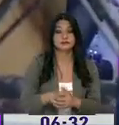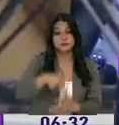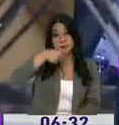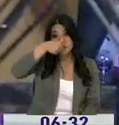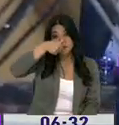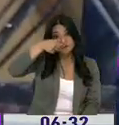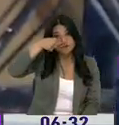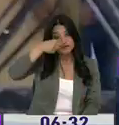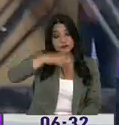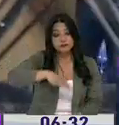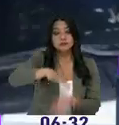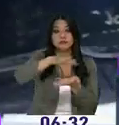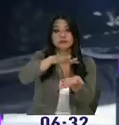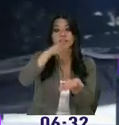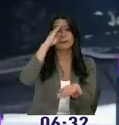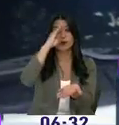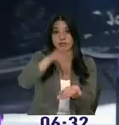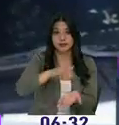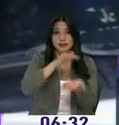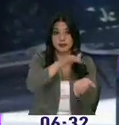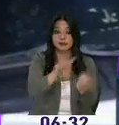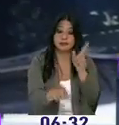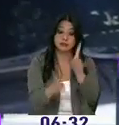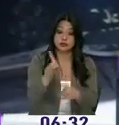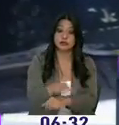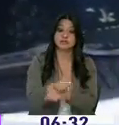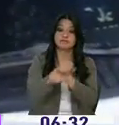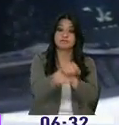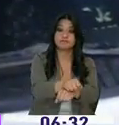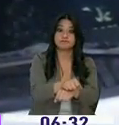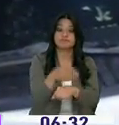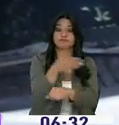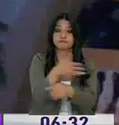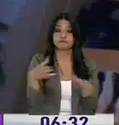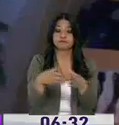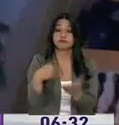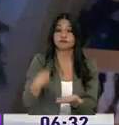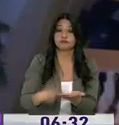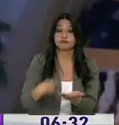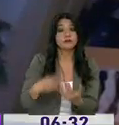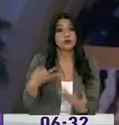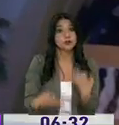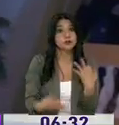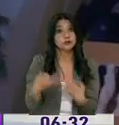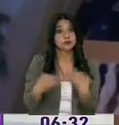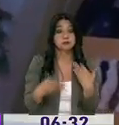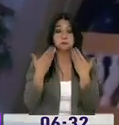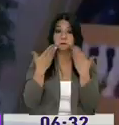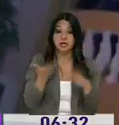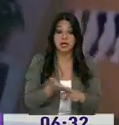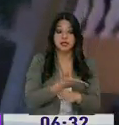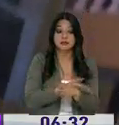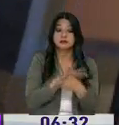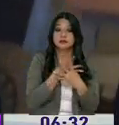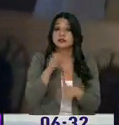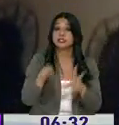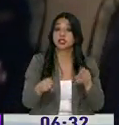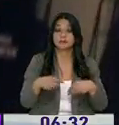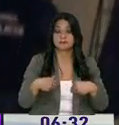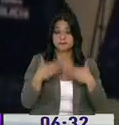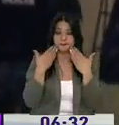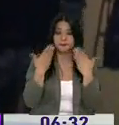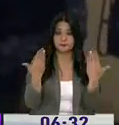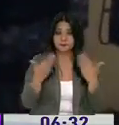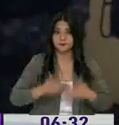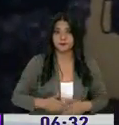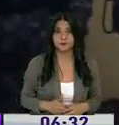la unidad policial y los detenidos se presentarán a una audiencia. Se desconoce si tienen antecedentes penales,